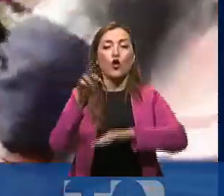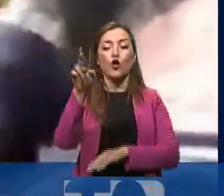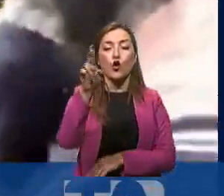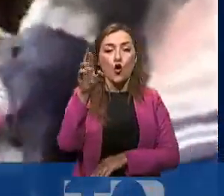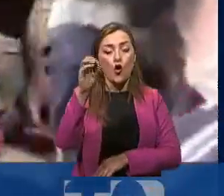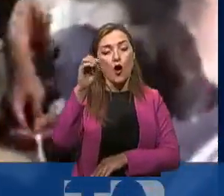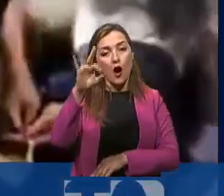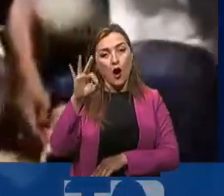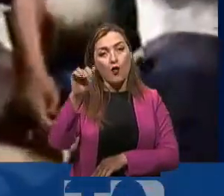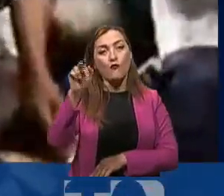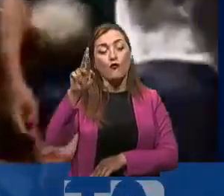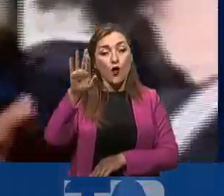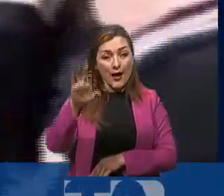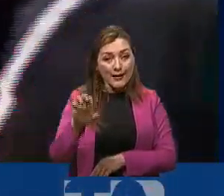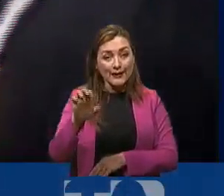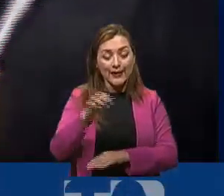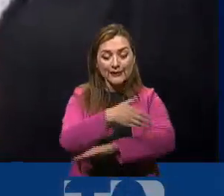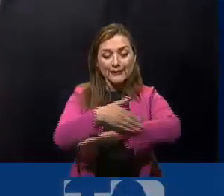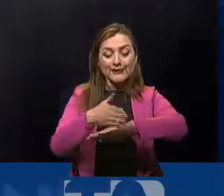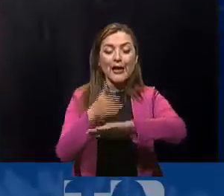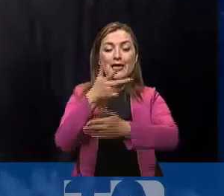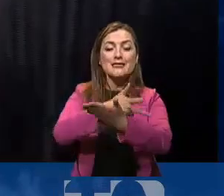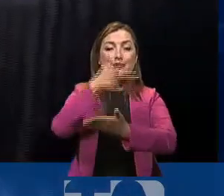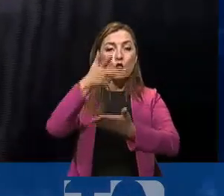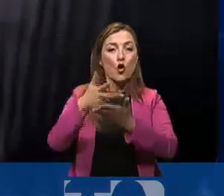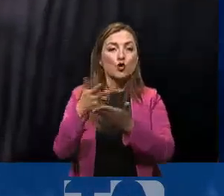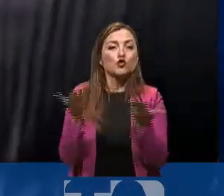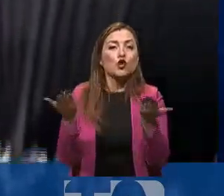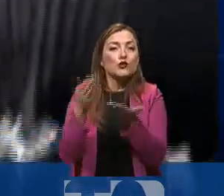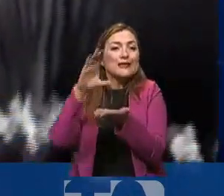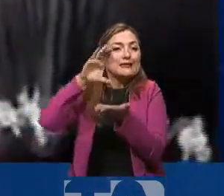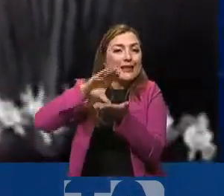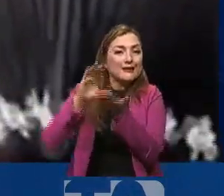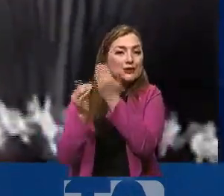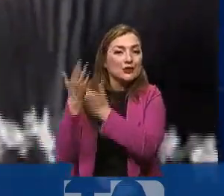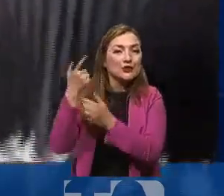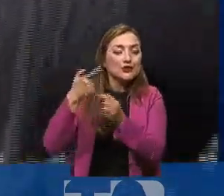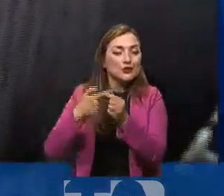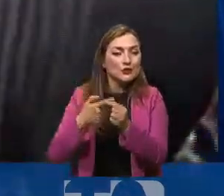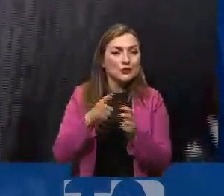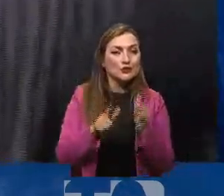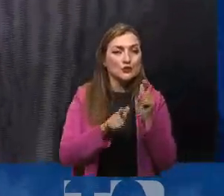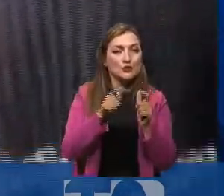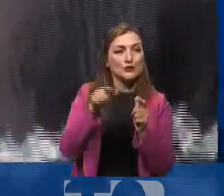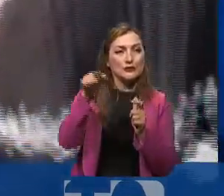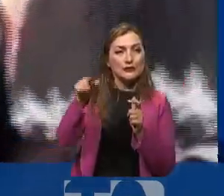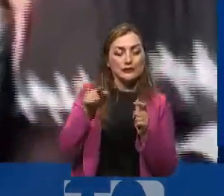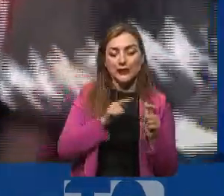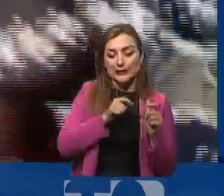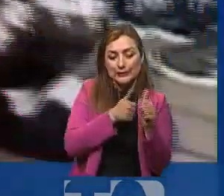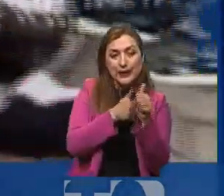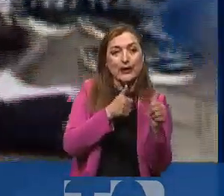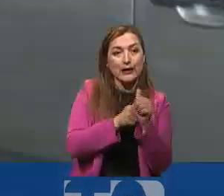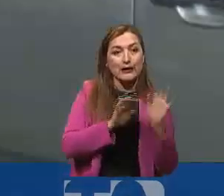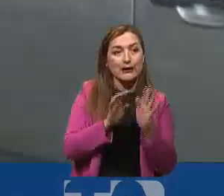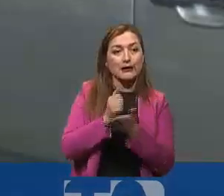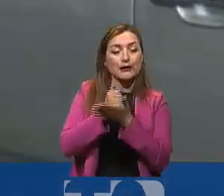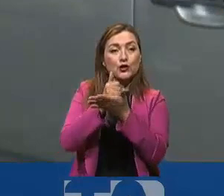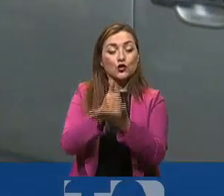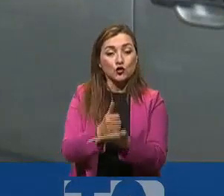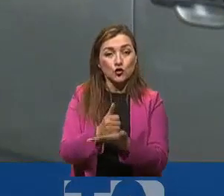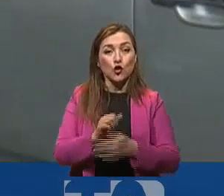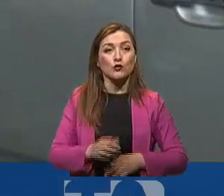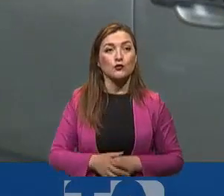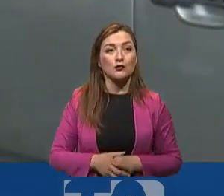Rocafuerte y Chimborazo la mañana de este martes en el centro histórico de Quito. La ciudadana fue auxiliada por personas que circulaban por el sector. Bueno,